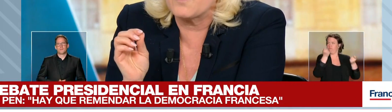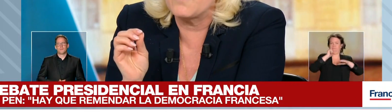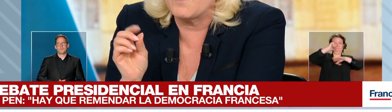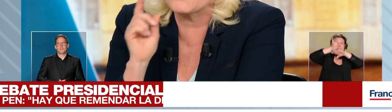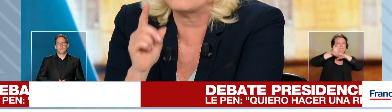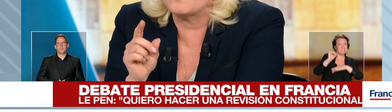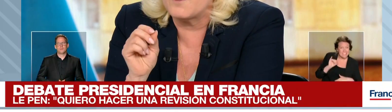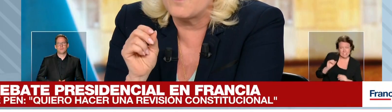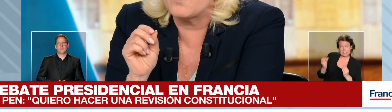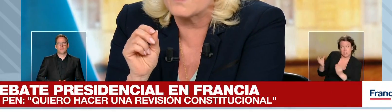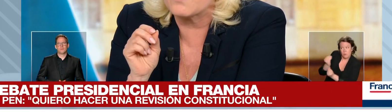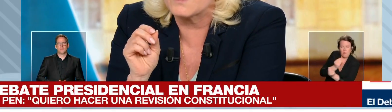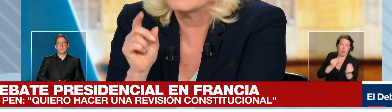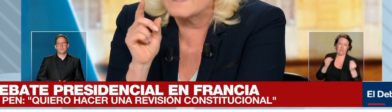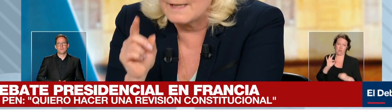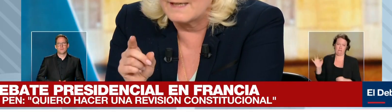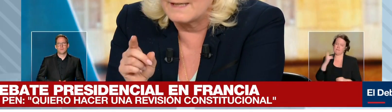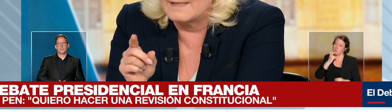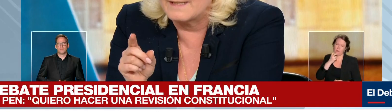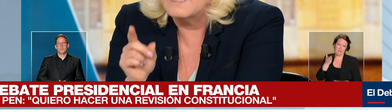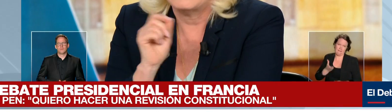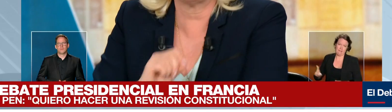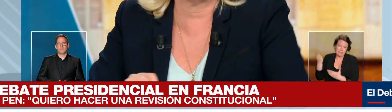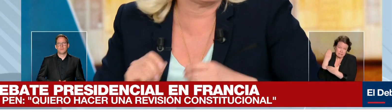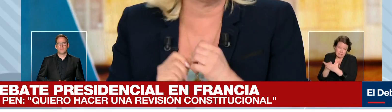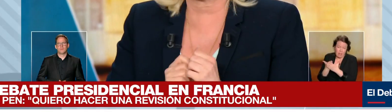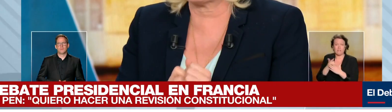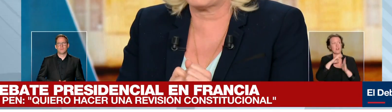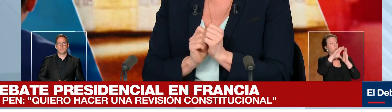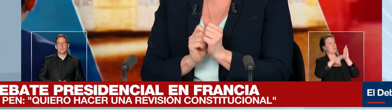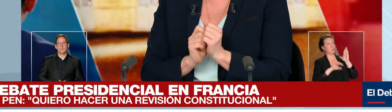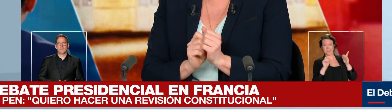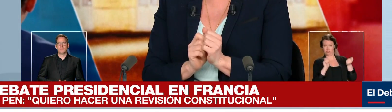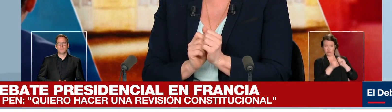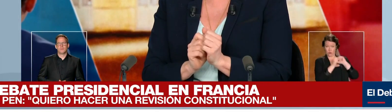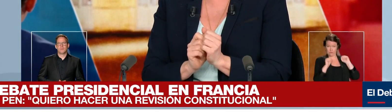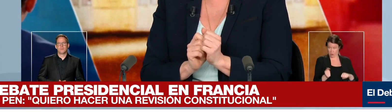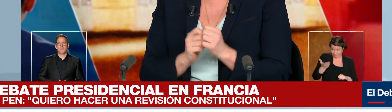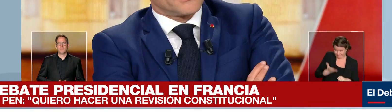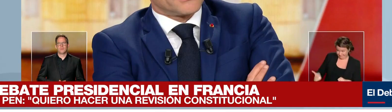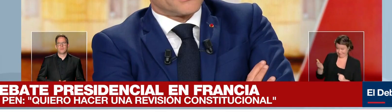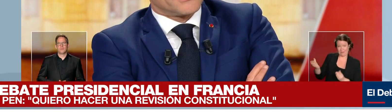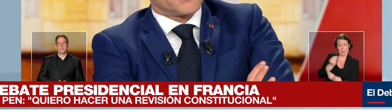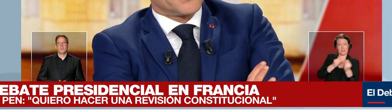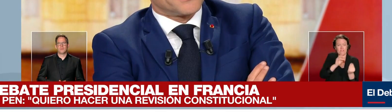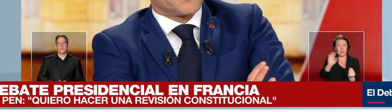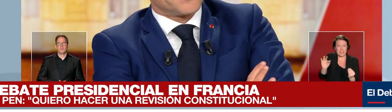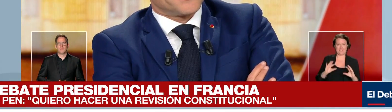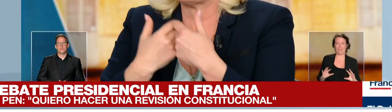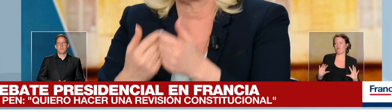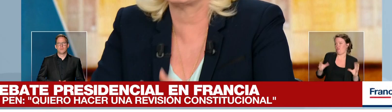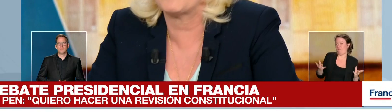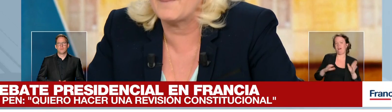pueblo. Como la Constitución es la ley suprema, solo el pueblo puede cambiarla. Esa es la realidad. Entonces, ¿cómo cambiar la